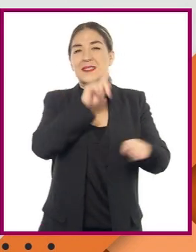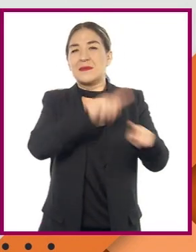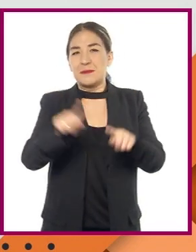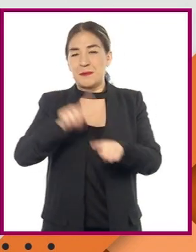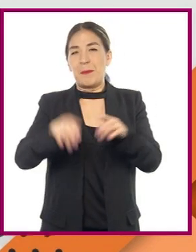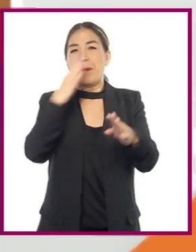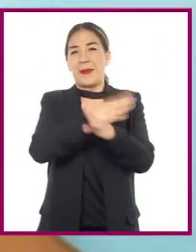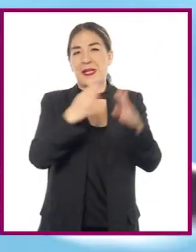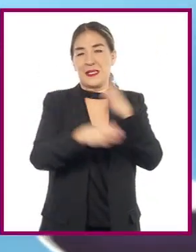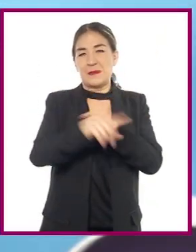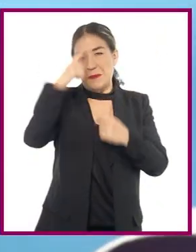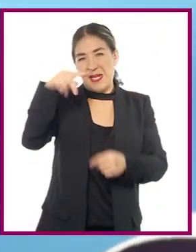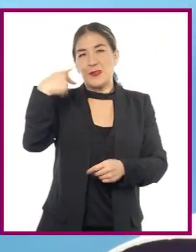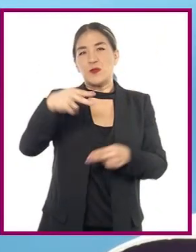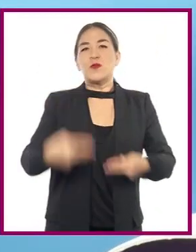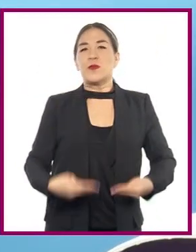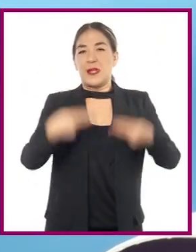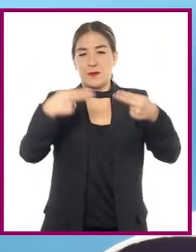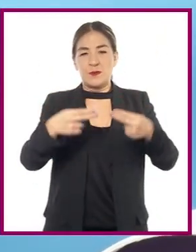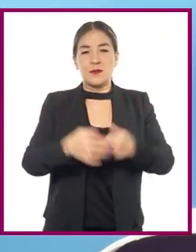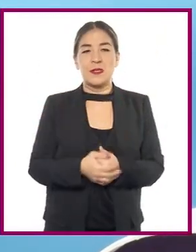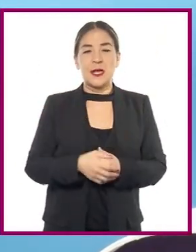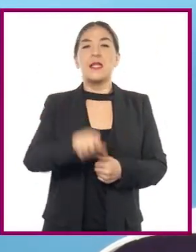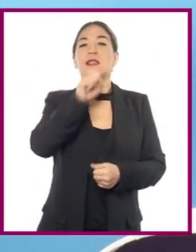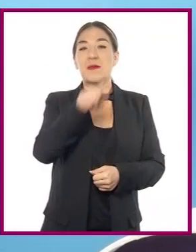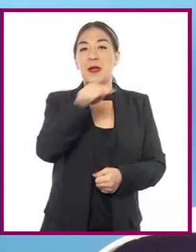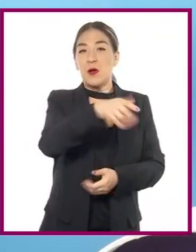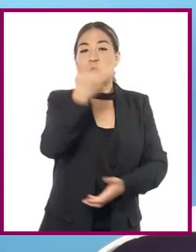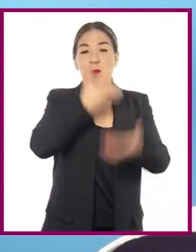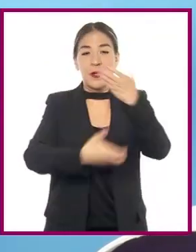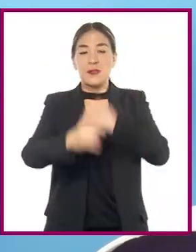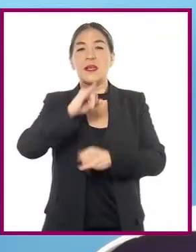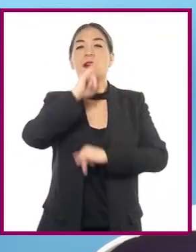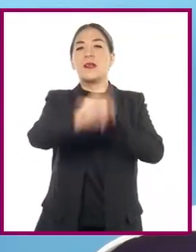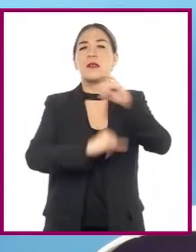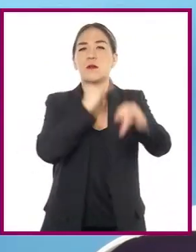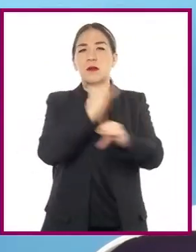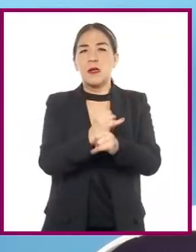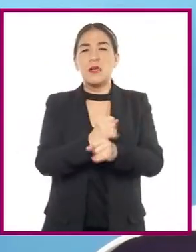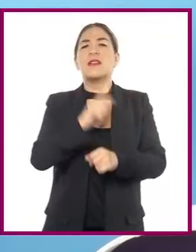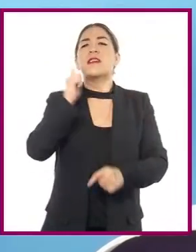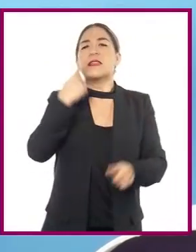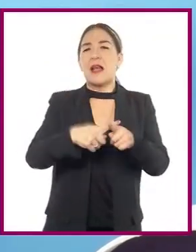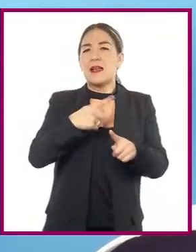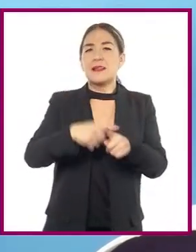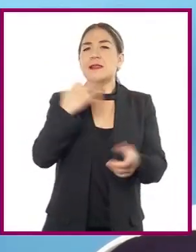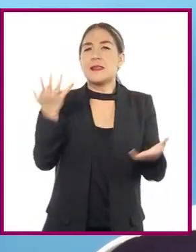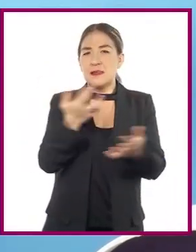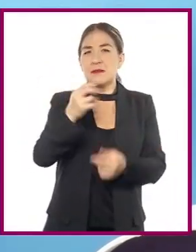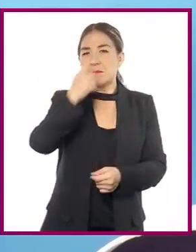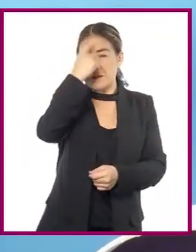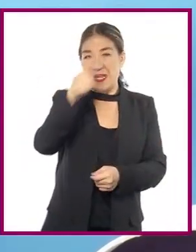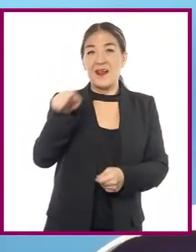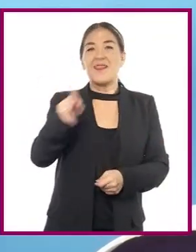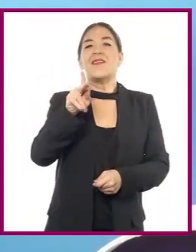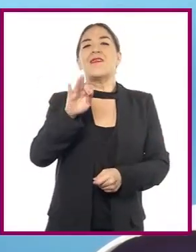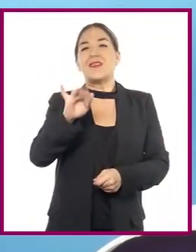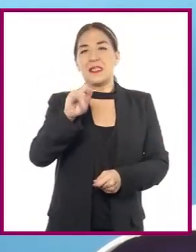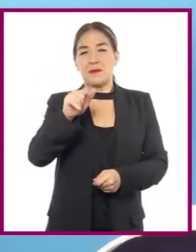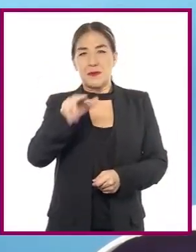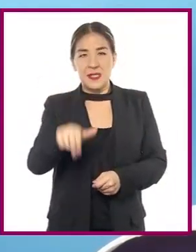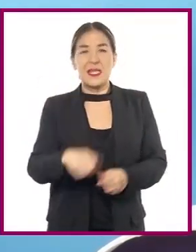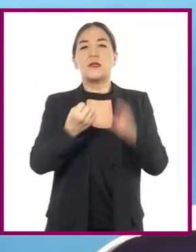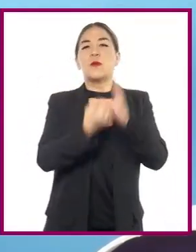sus negocios. Así, el comercio internacional practicado por Filipinas, Nueva España y